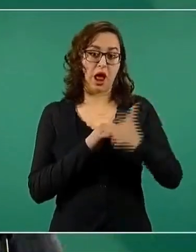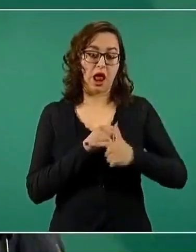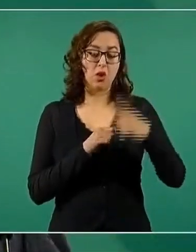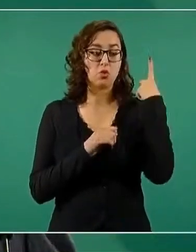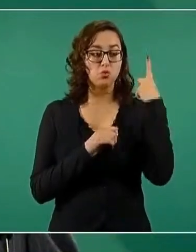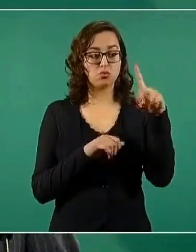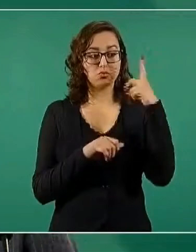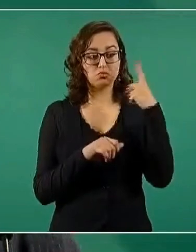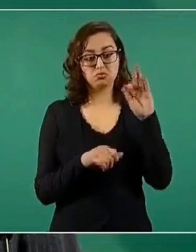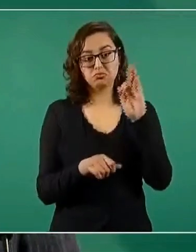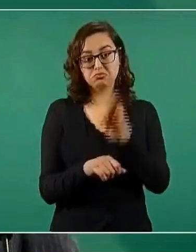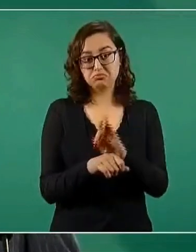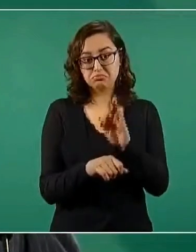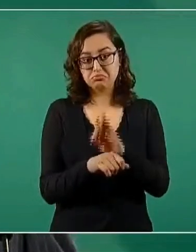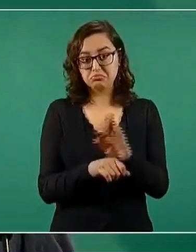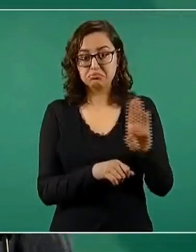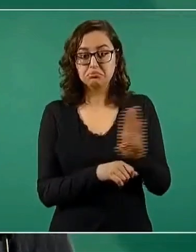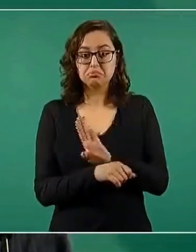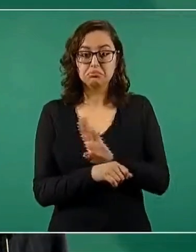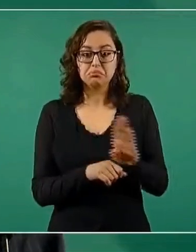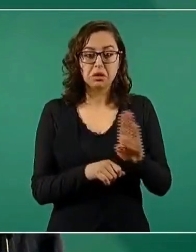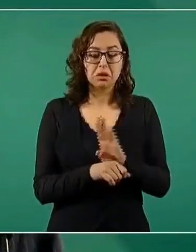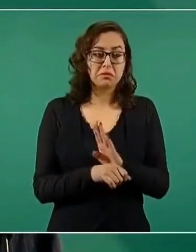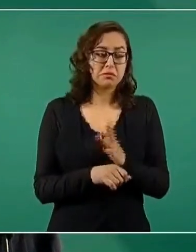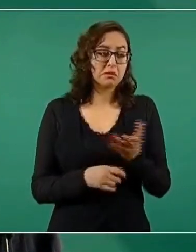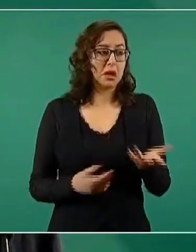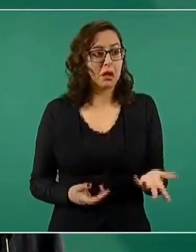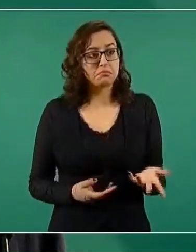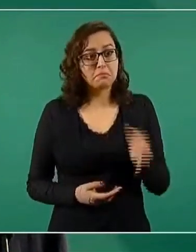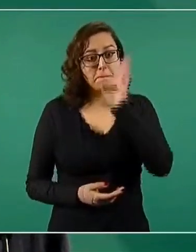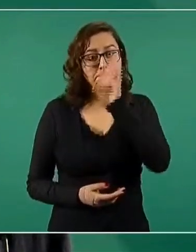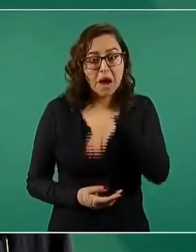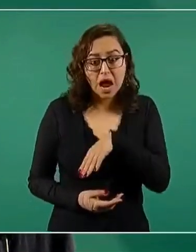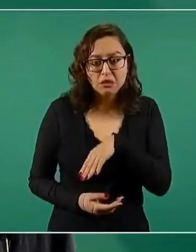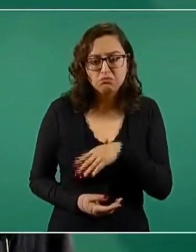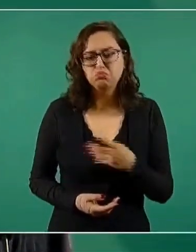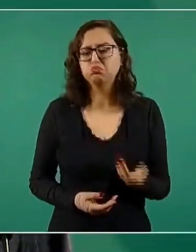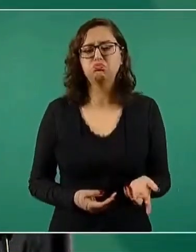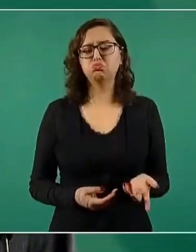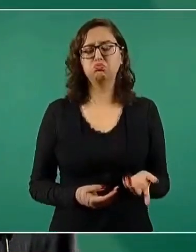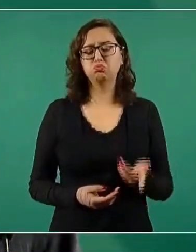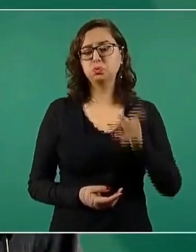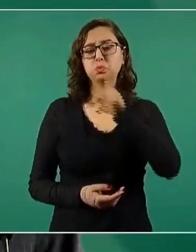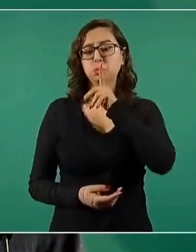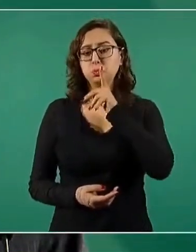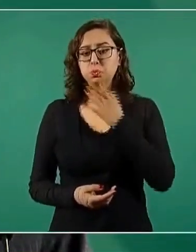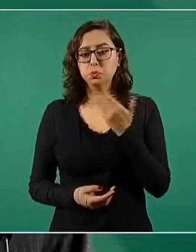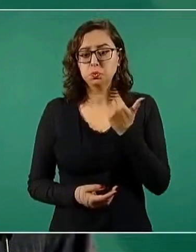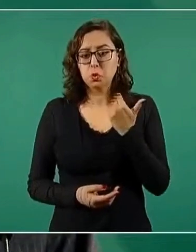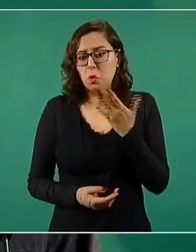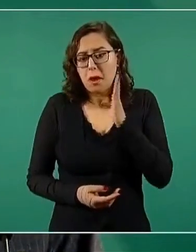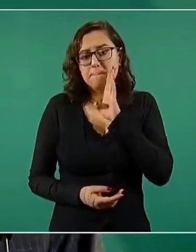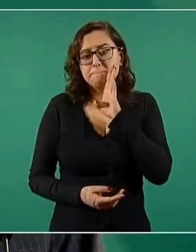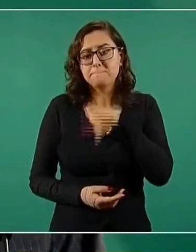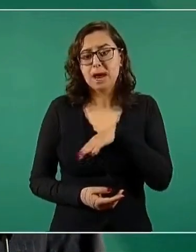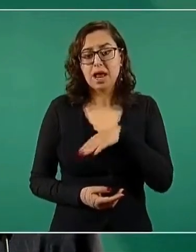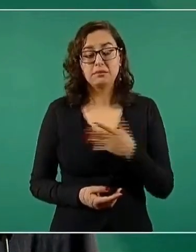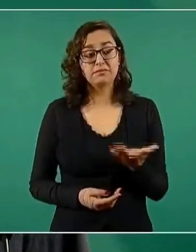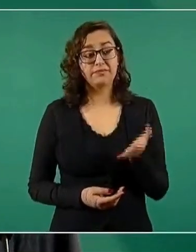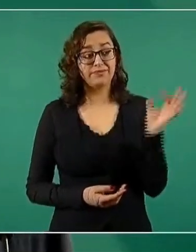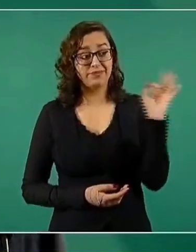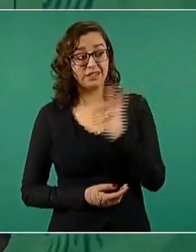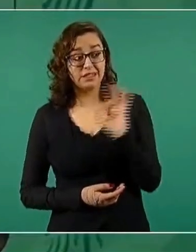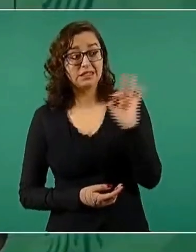y entonces no está mal si no tiene